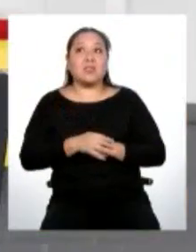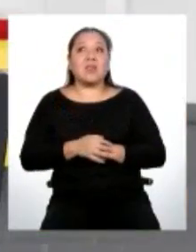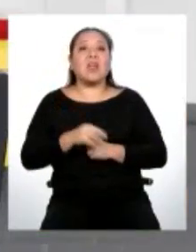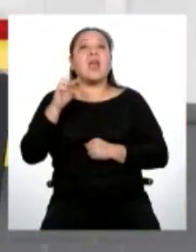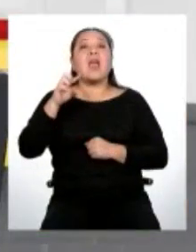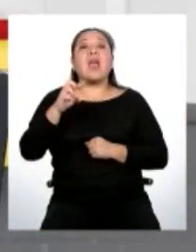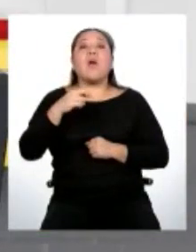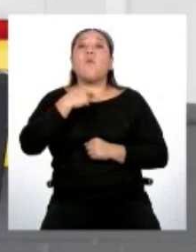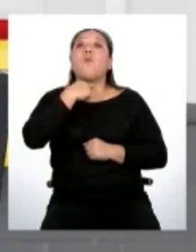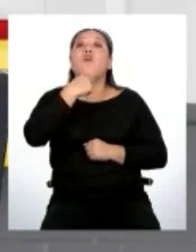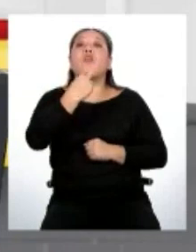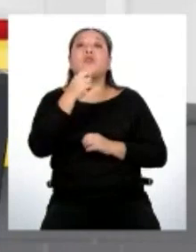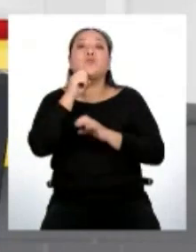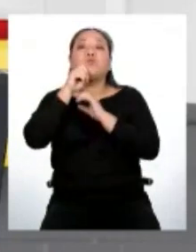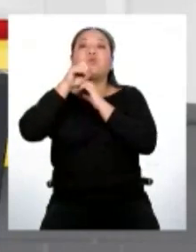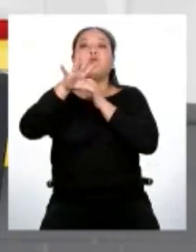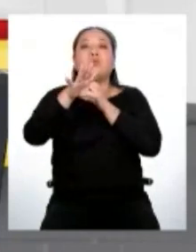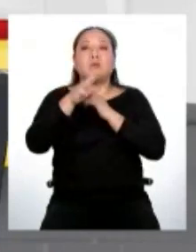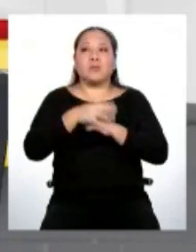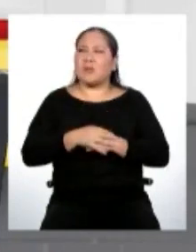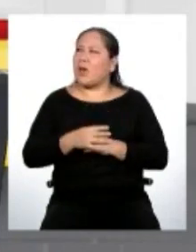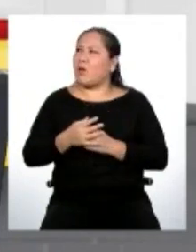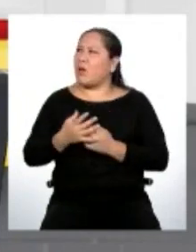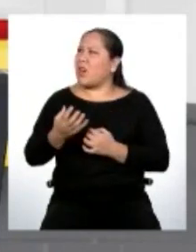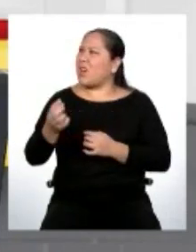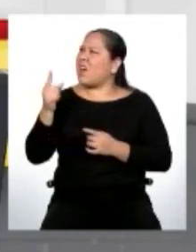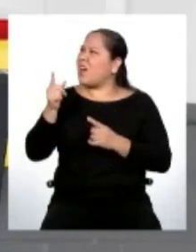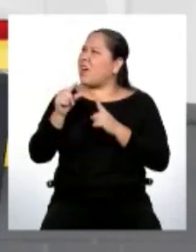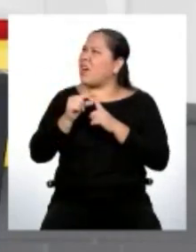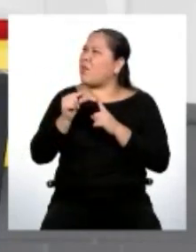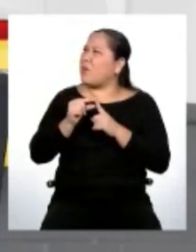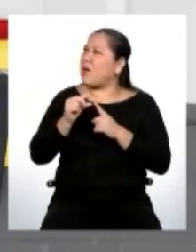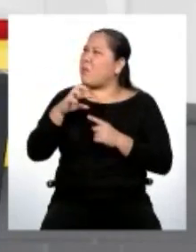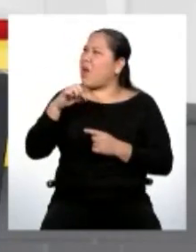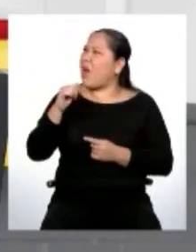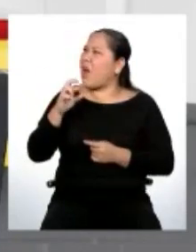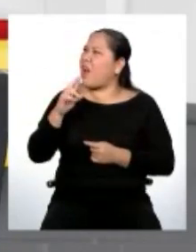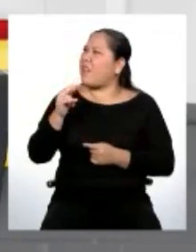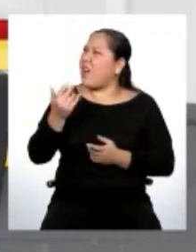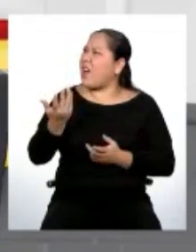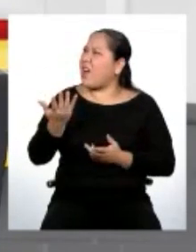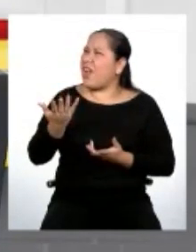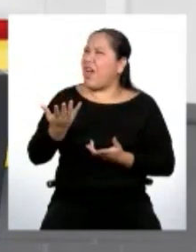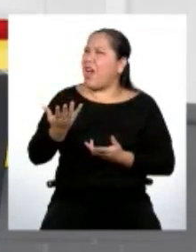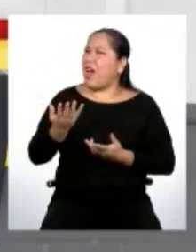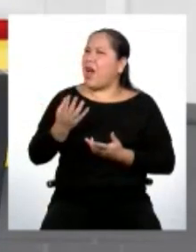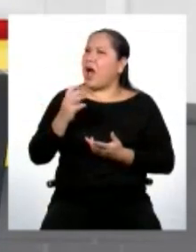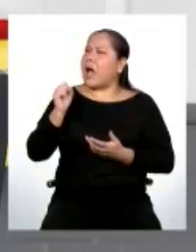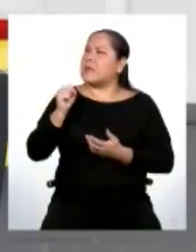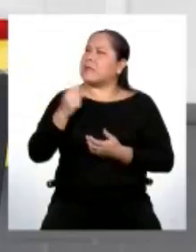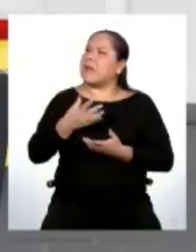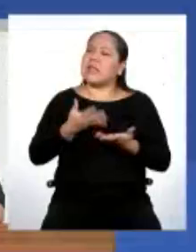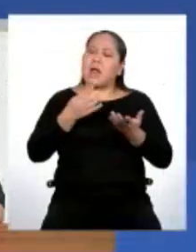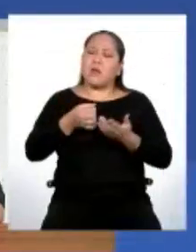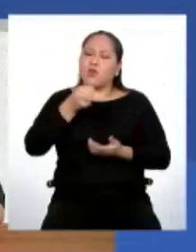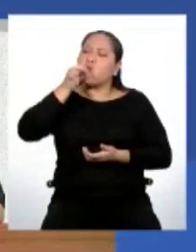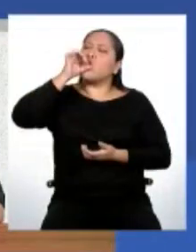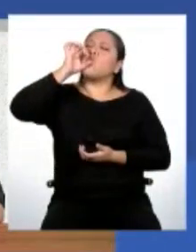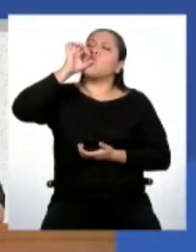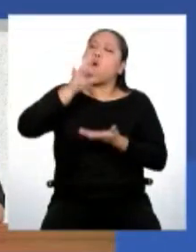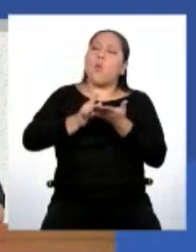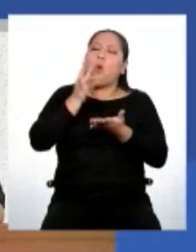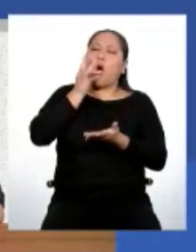¿Para qué? ¿Para el medicamento? Sí, seguro tiene que ser un jarabe para tener la